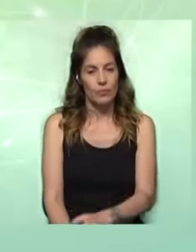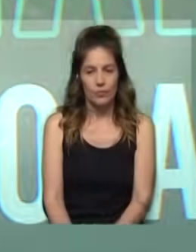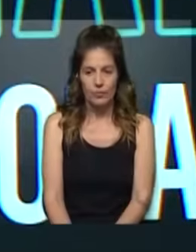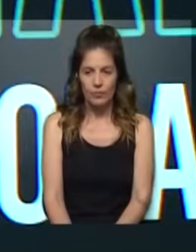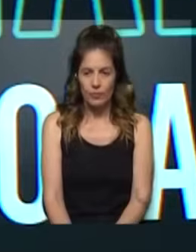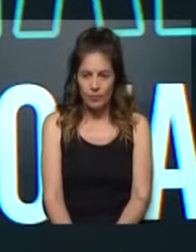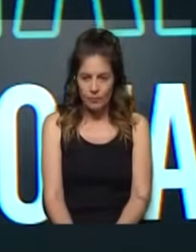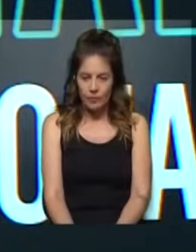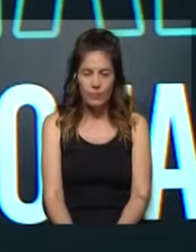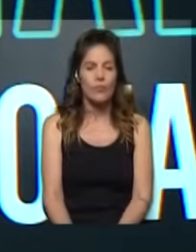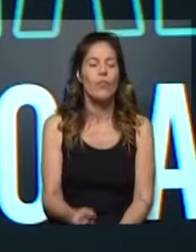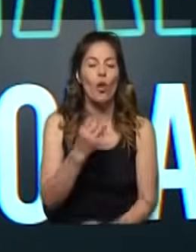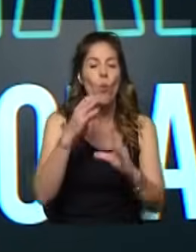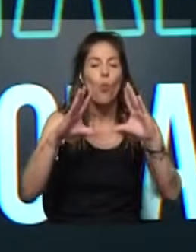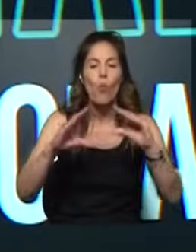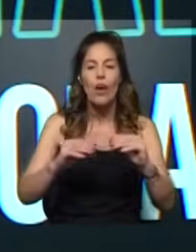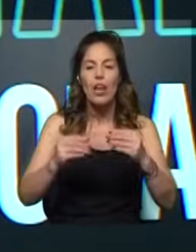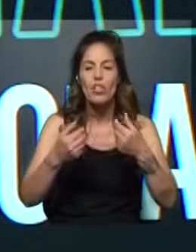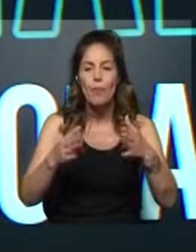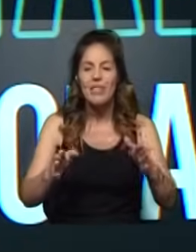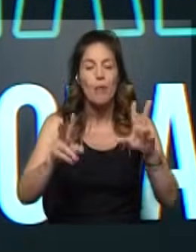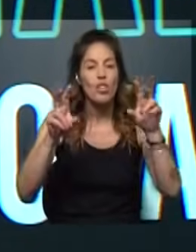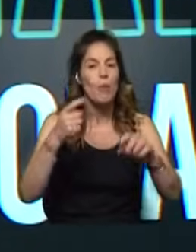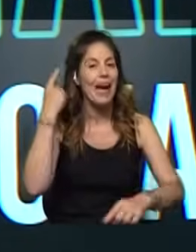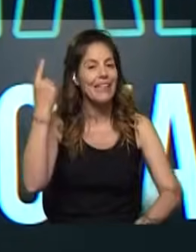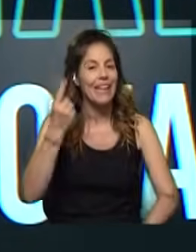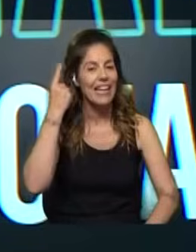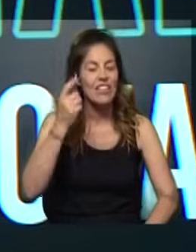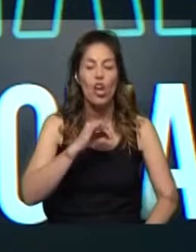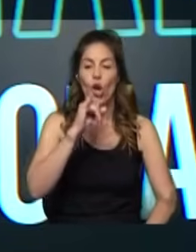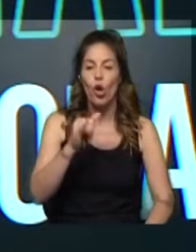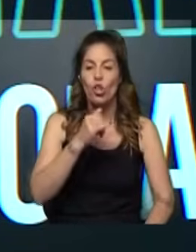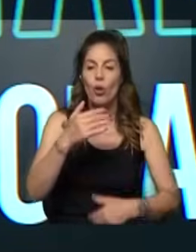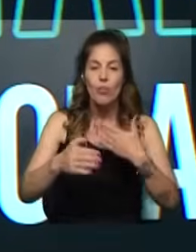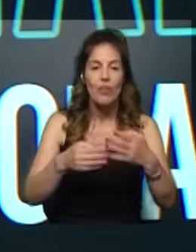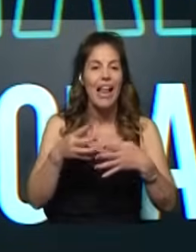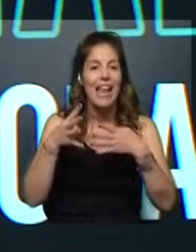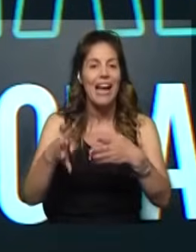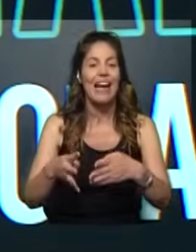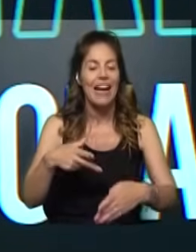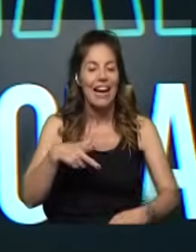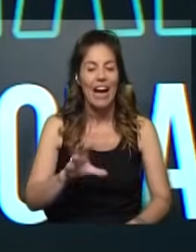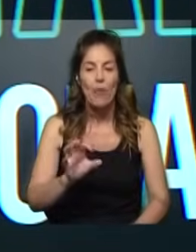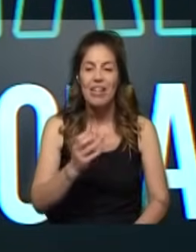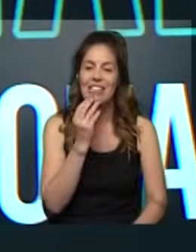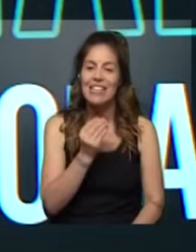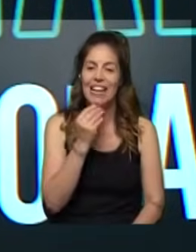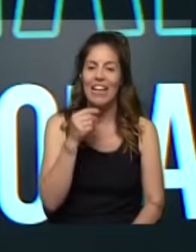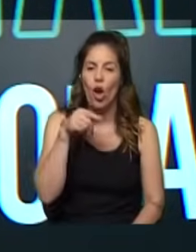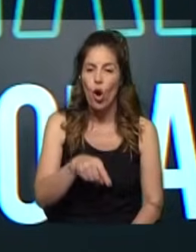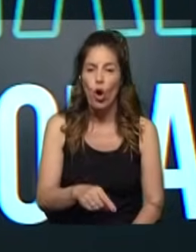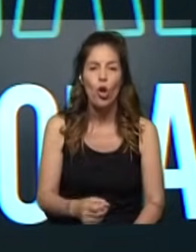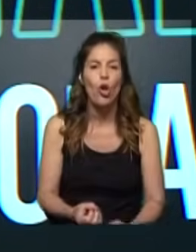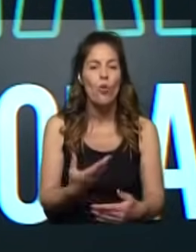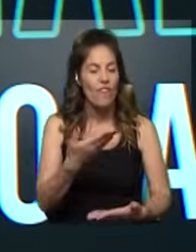historia Qué tal Buenas noches abrimos el capítulo internacional y continuamos hablando guerra entre jamás e Israel porque hoy se produjo un